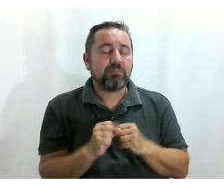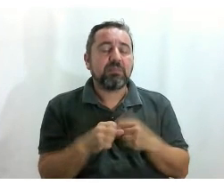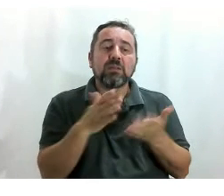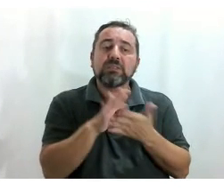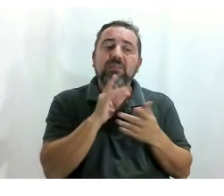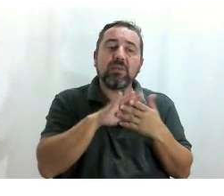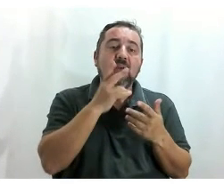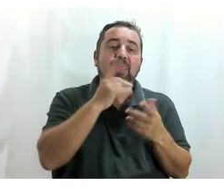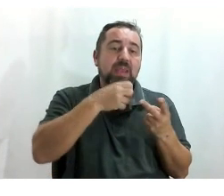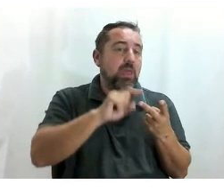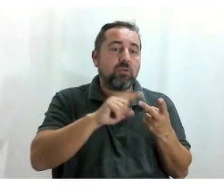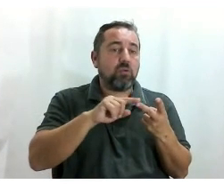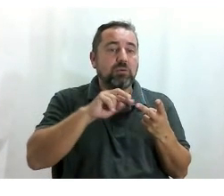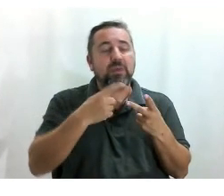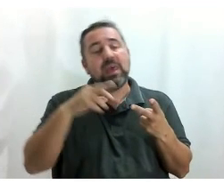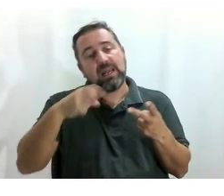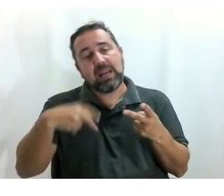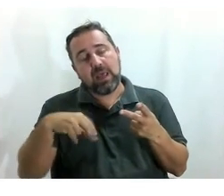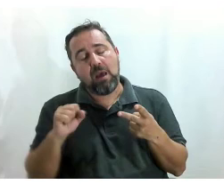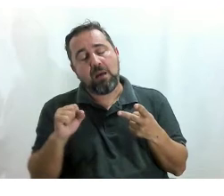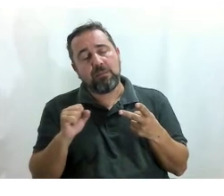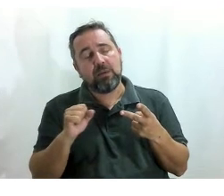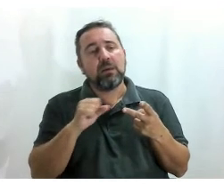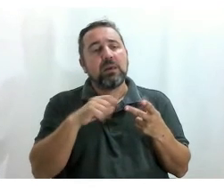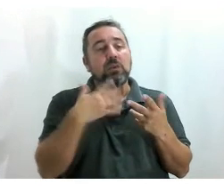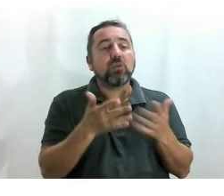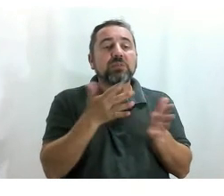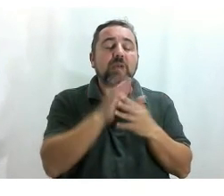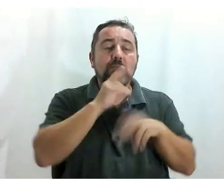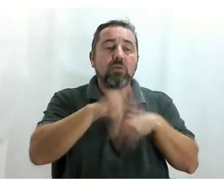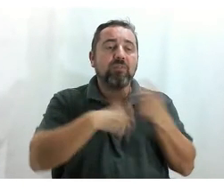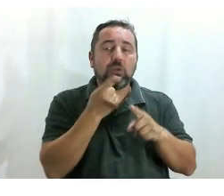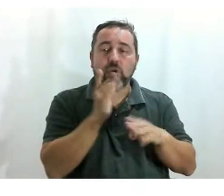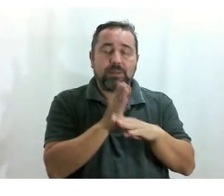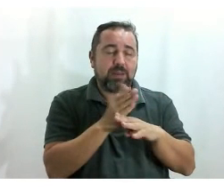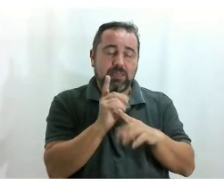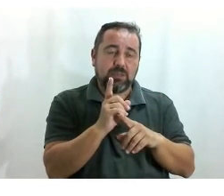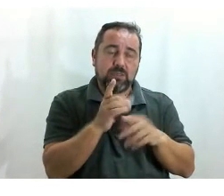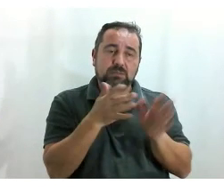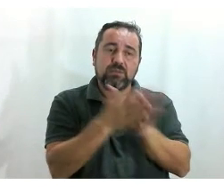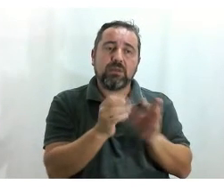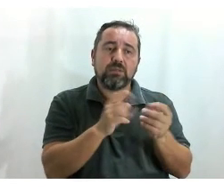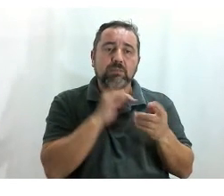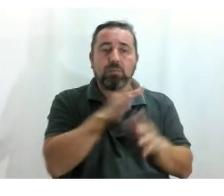de DNA, sino a nivel de RNA, con lo cual es una modificación no permanente, sino que es transitoria. Estos en concreto